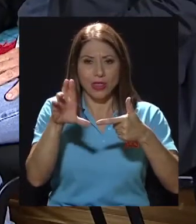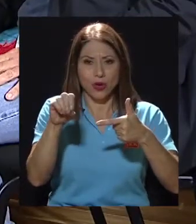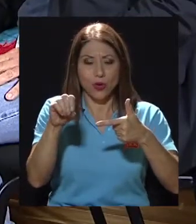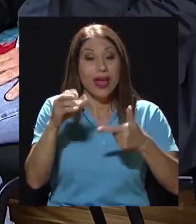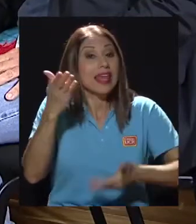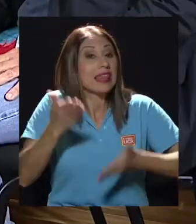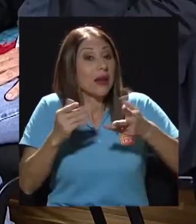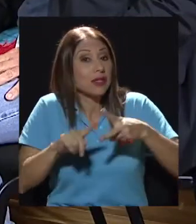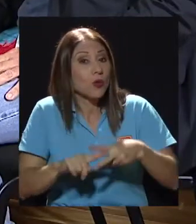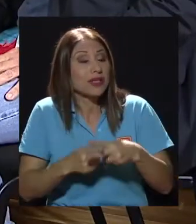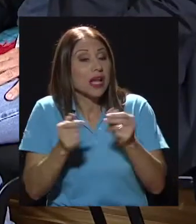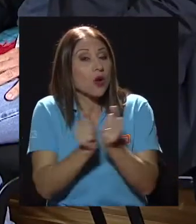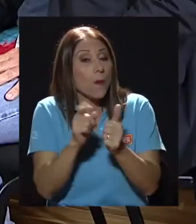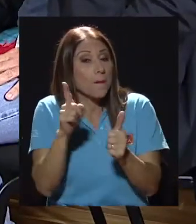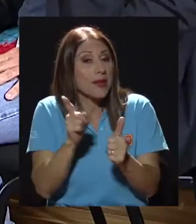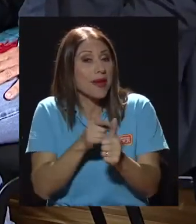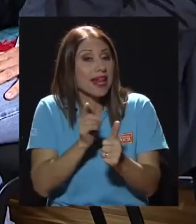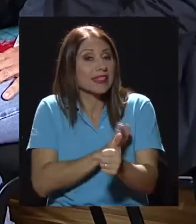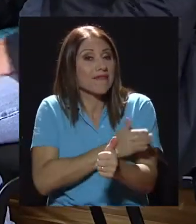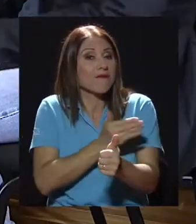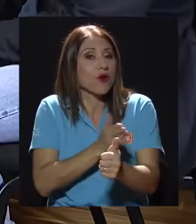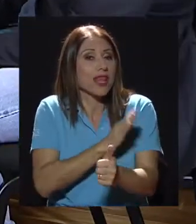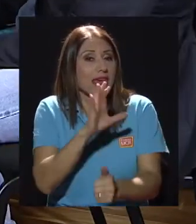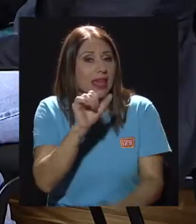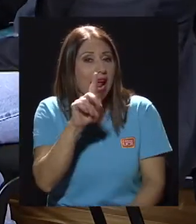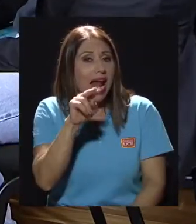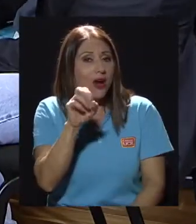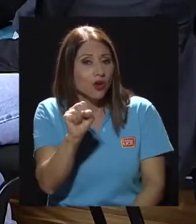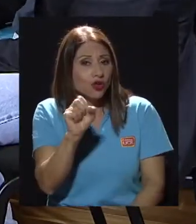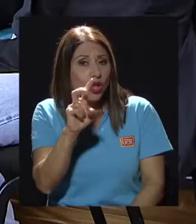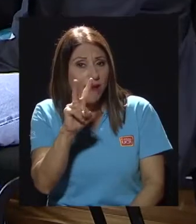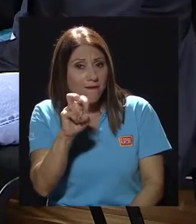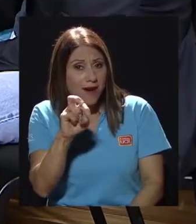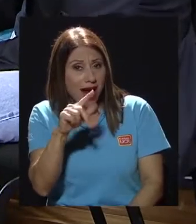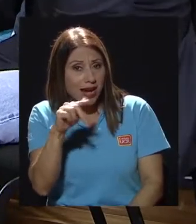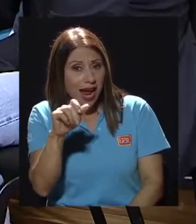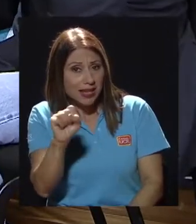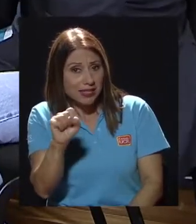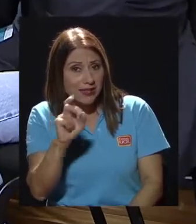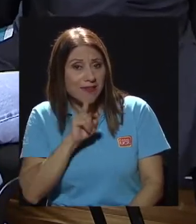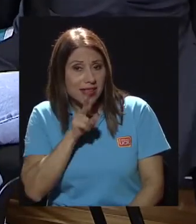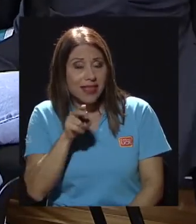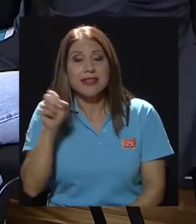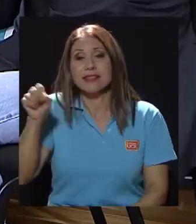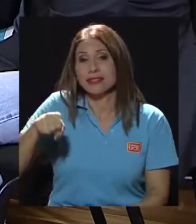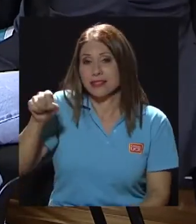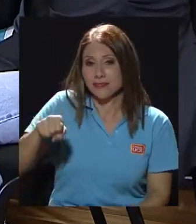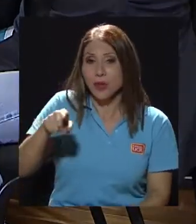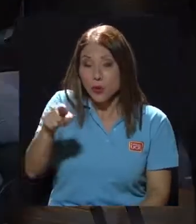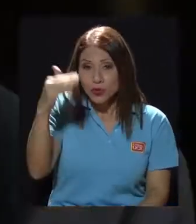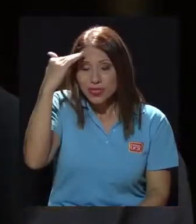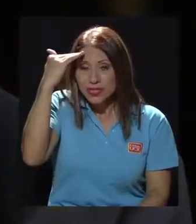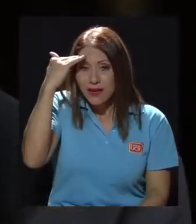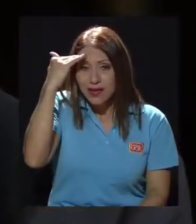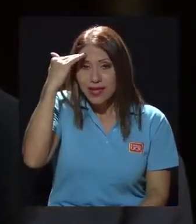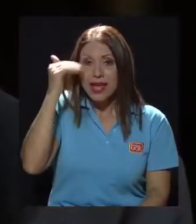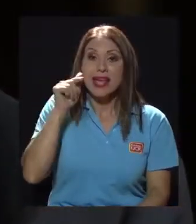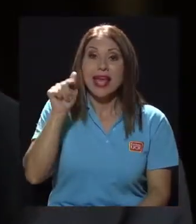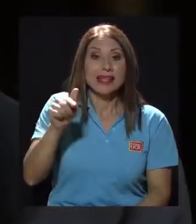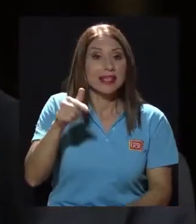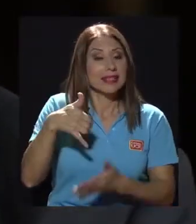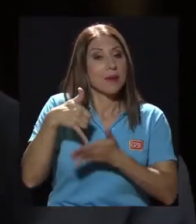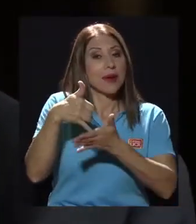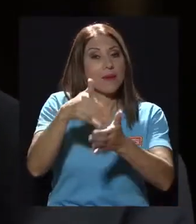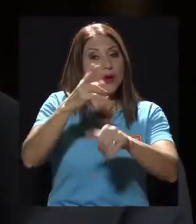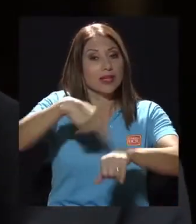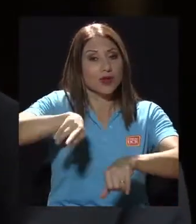don Carlos, sí, que creo que es muy importante. Bueno, y este caso es el don Carlos Vargas, ¿no? Sí, don Carlos. Bueno, de hecho, ustedes saben que ese es el Premio